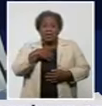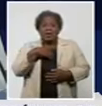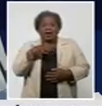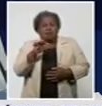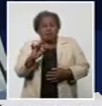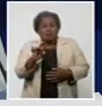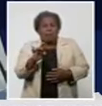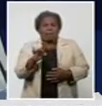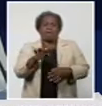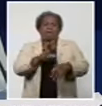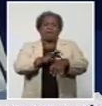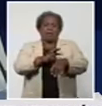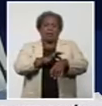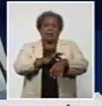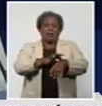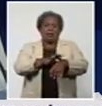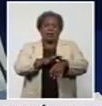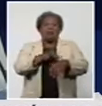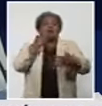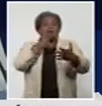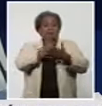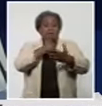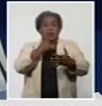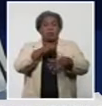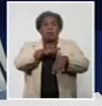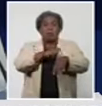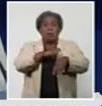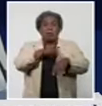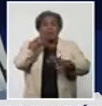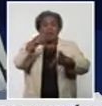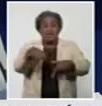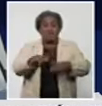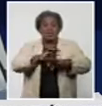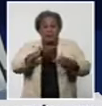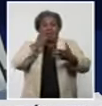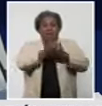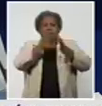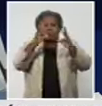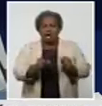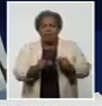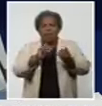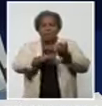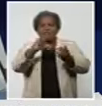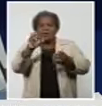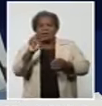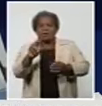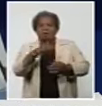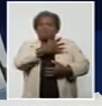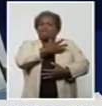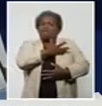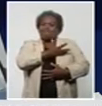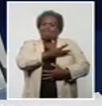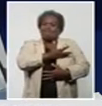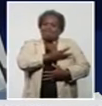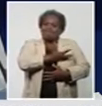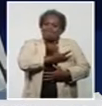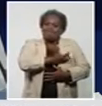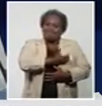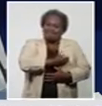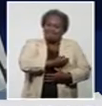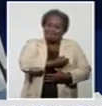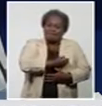se diagnostica prácticamente en el momento que fallece. Bueno, lamentamos mucho, le damos todas